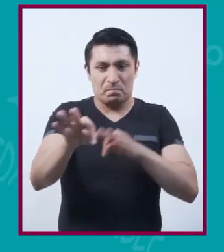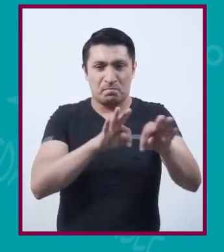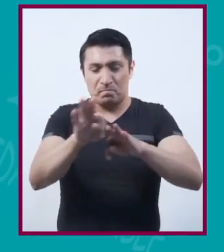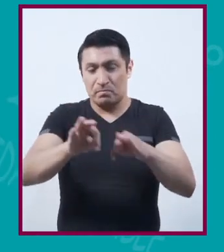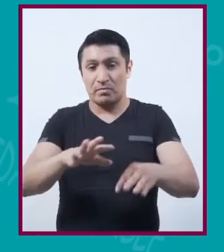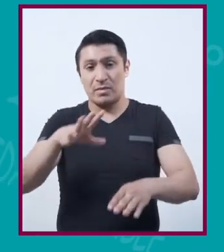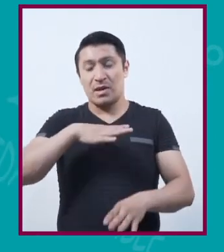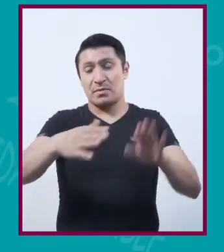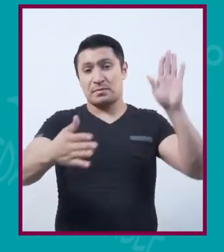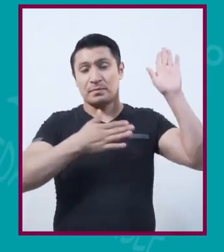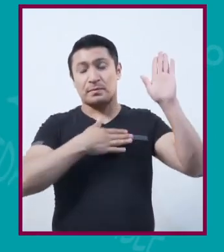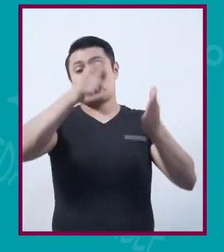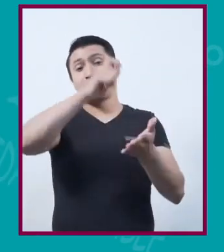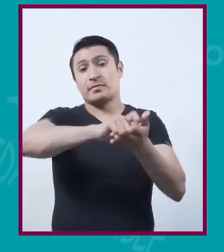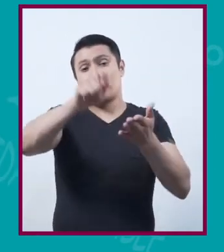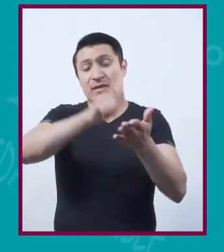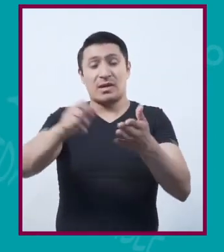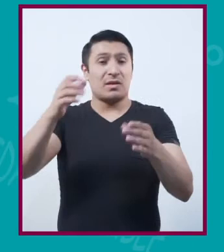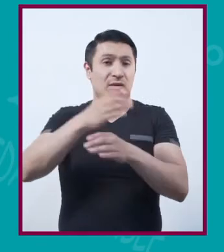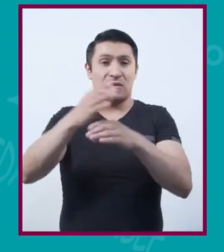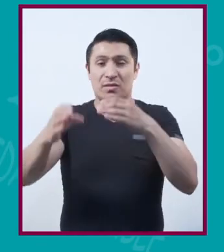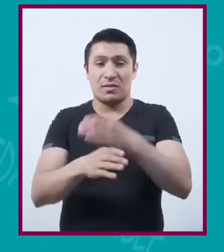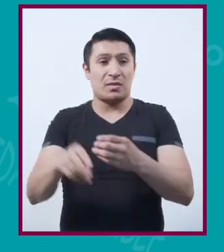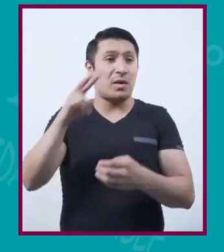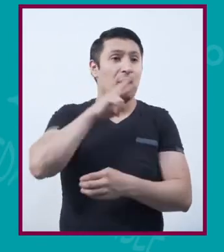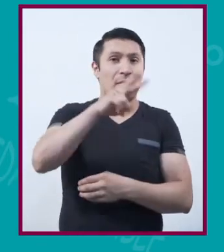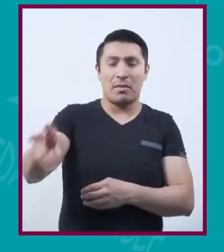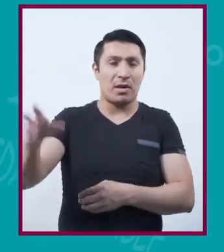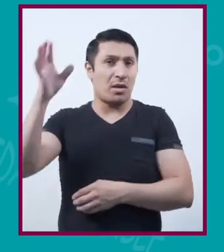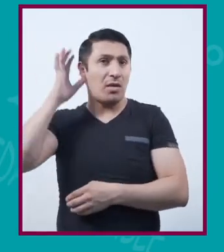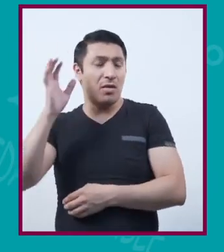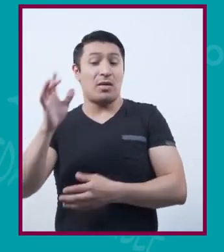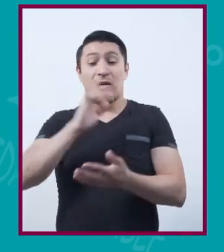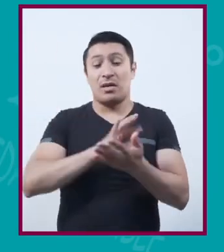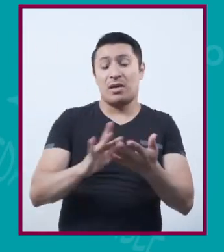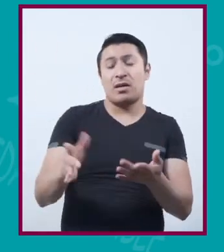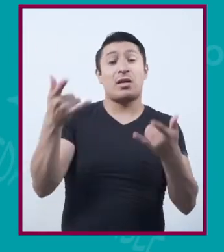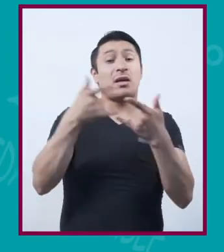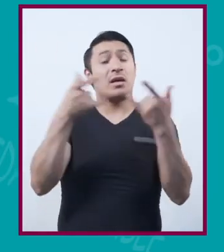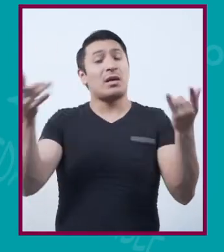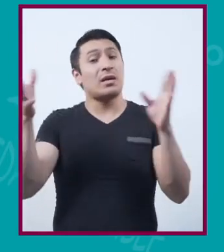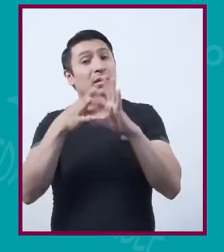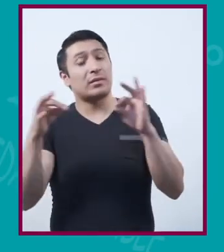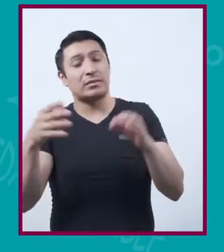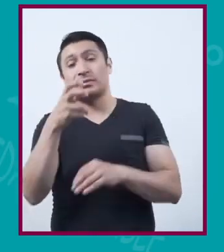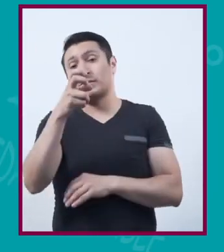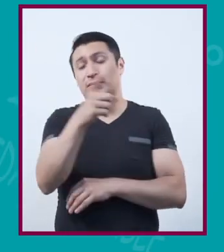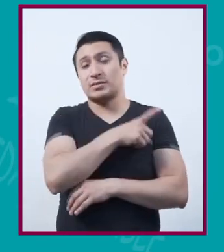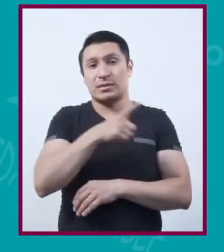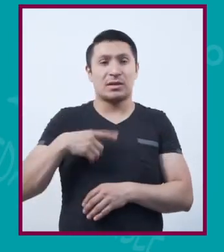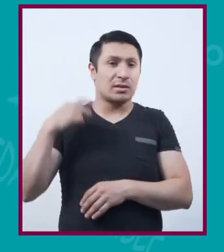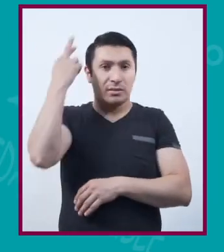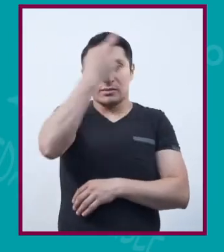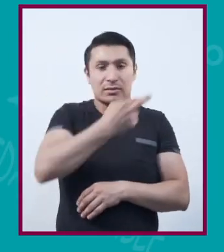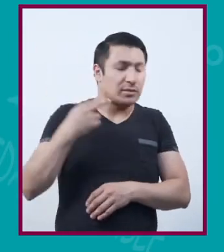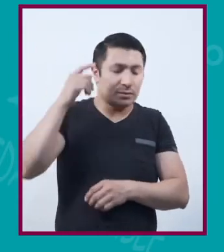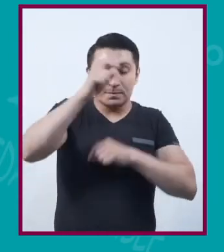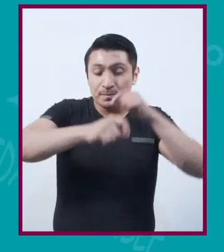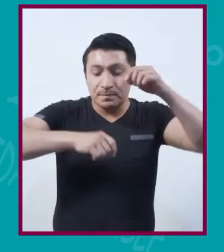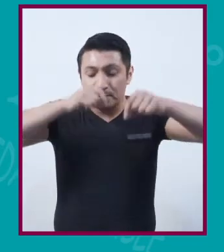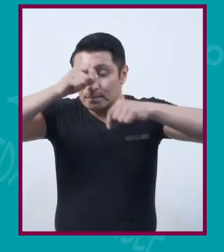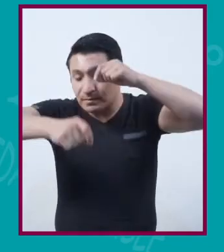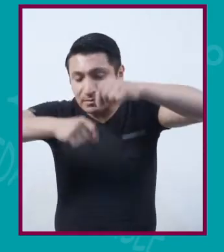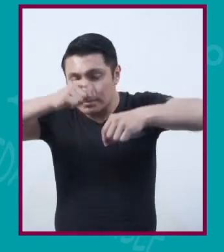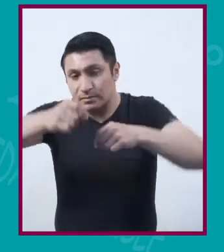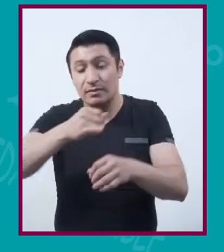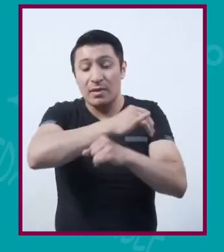este oficio tienen el compromiso de escribir lo que ven, oyen, leen y les cuentan. Por eso tienen el deber de revisar,